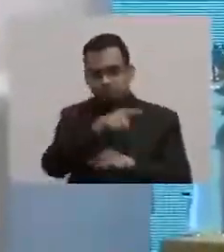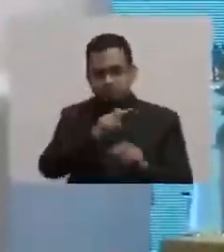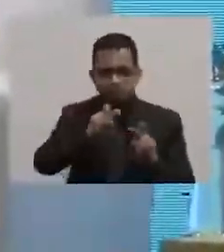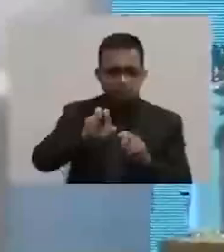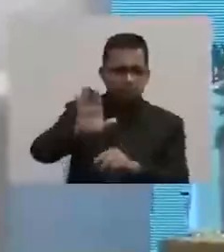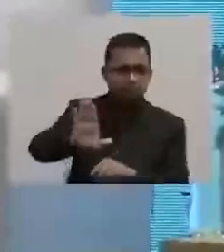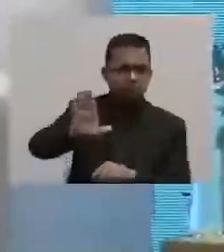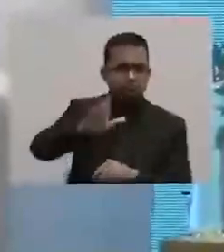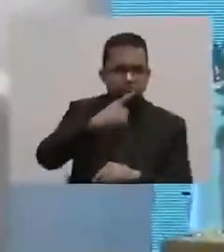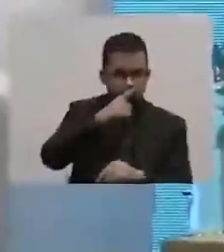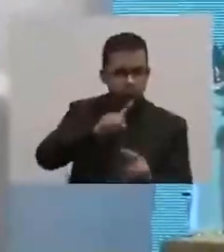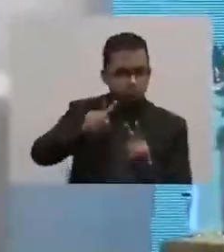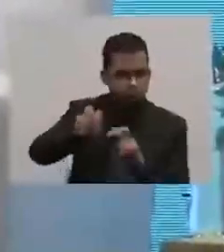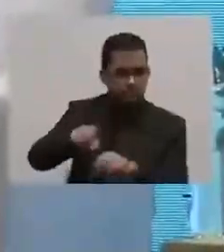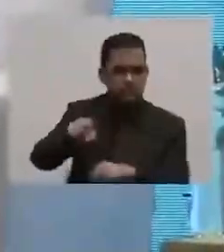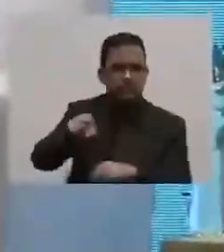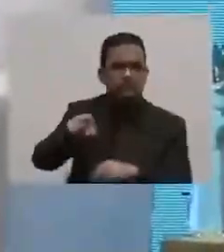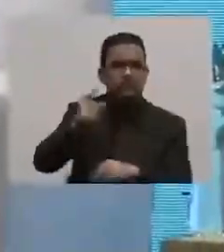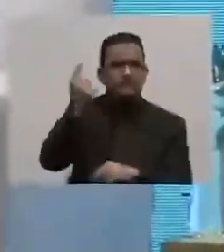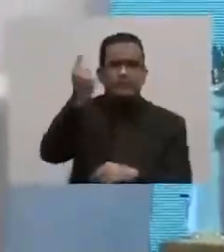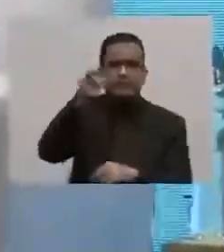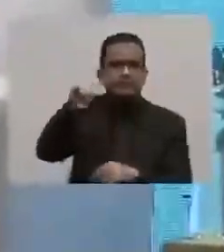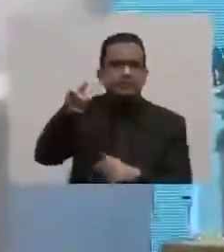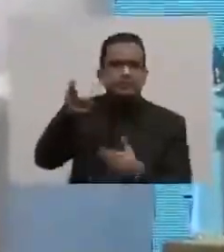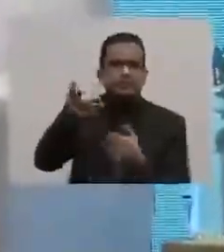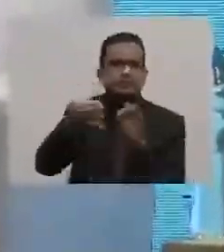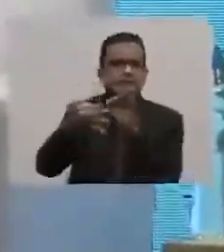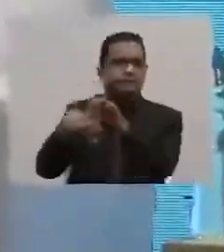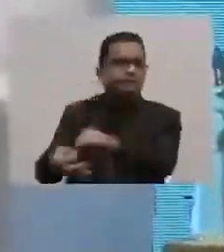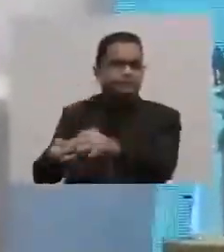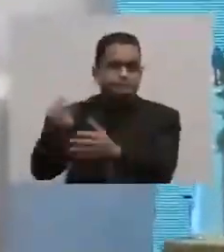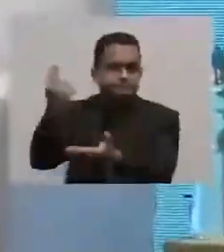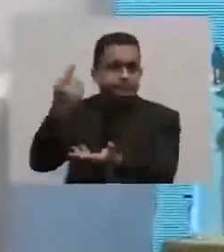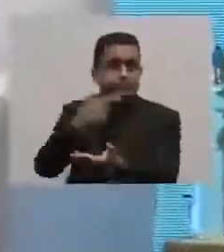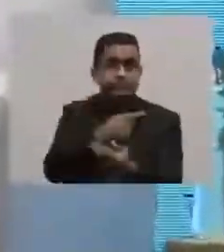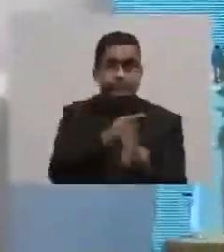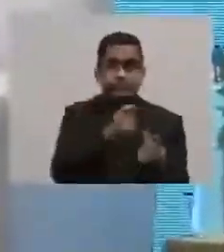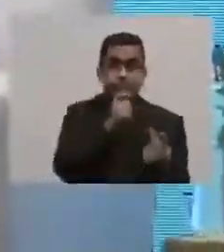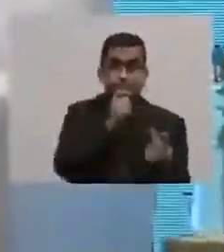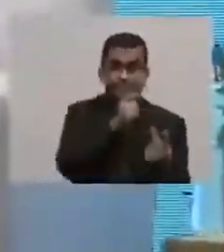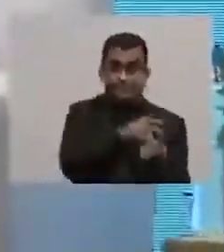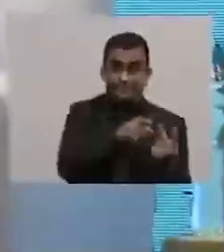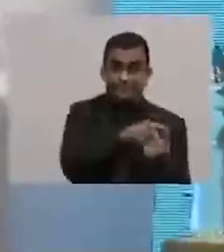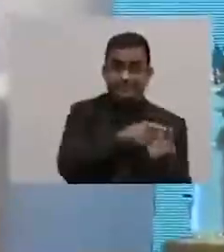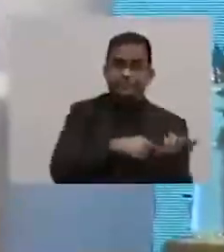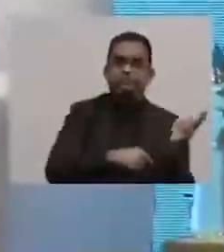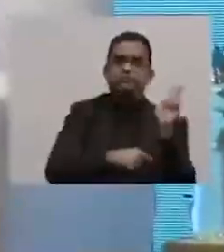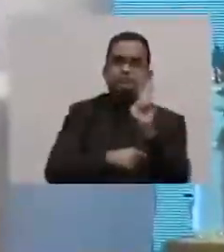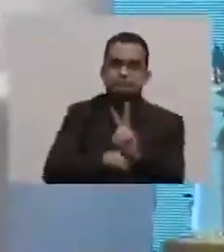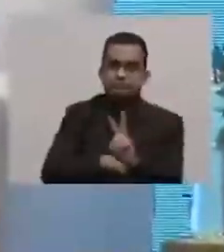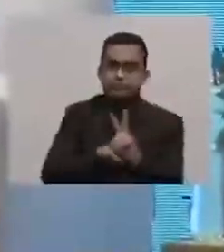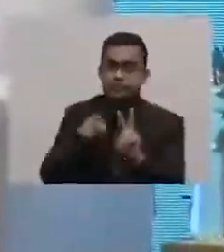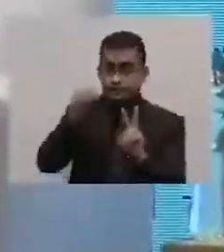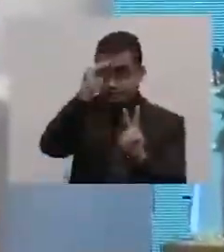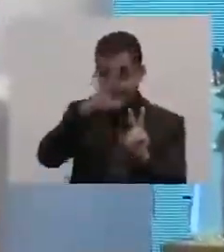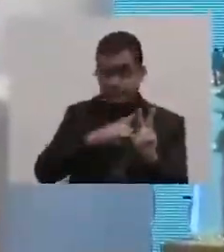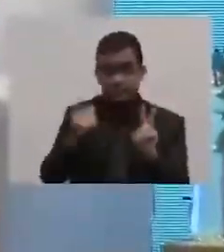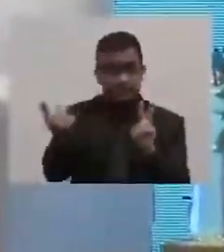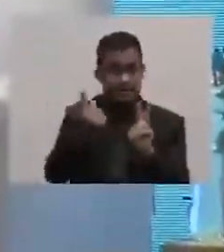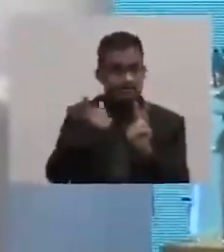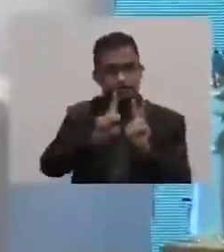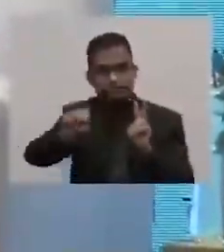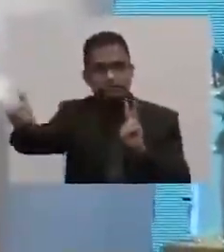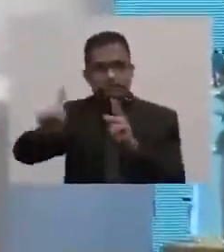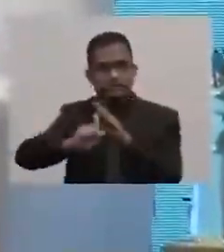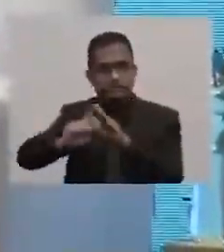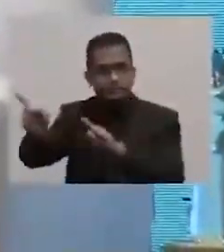fulano que tiene que ver con el asunto. Los periodistas iban y el tipo, cuando veía a los periodistas, se mandaba, pero no